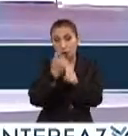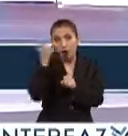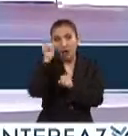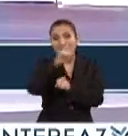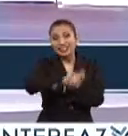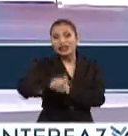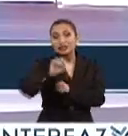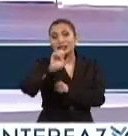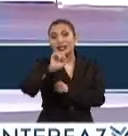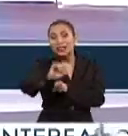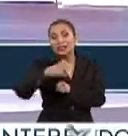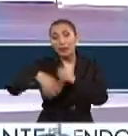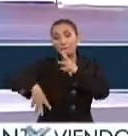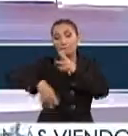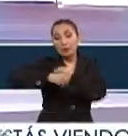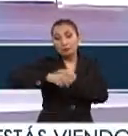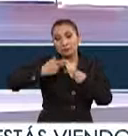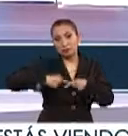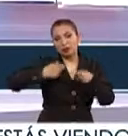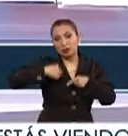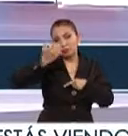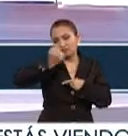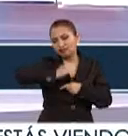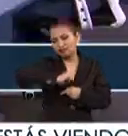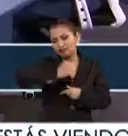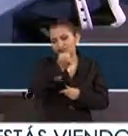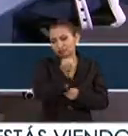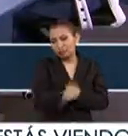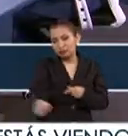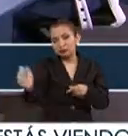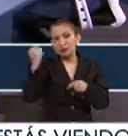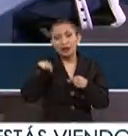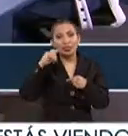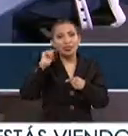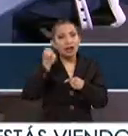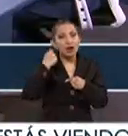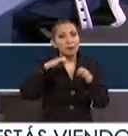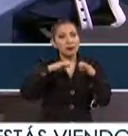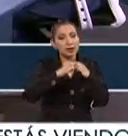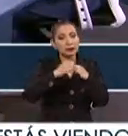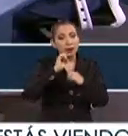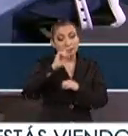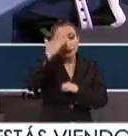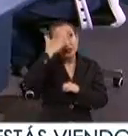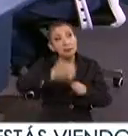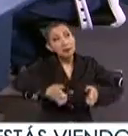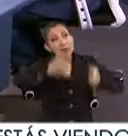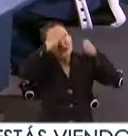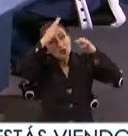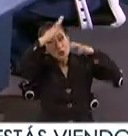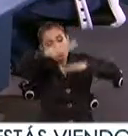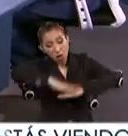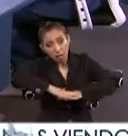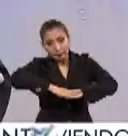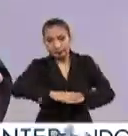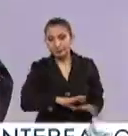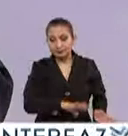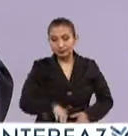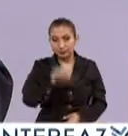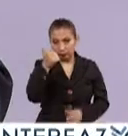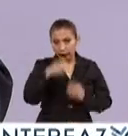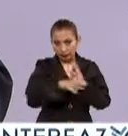tener 160 más técnicos en urgencias médicas especialistas en estructuras colapsadas. Otra cosa que ha